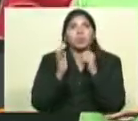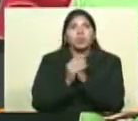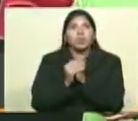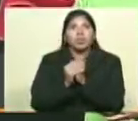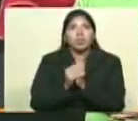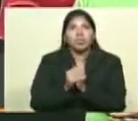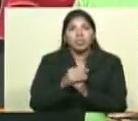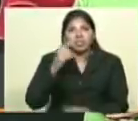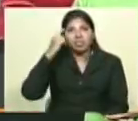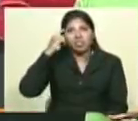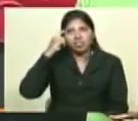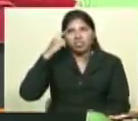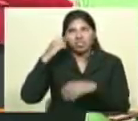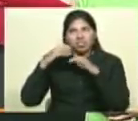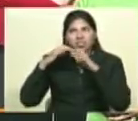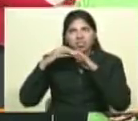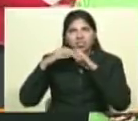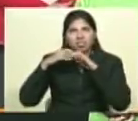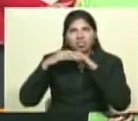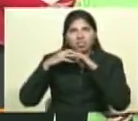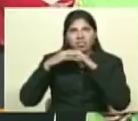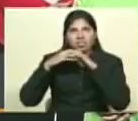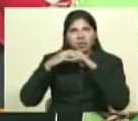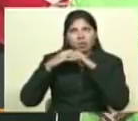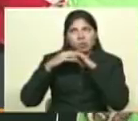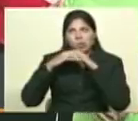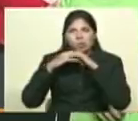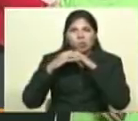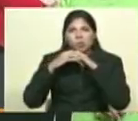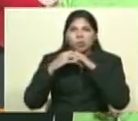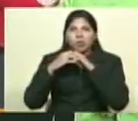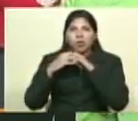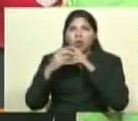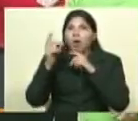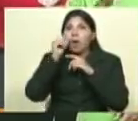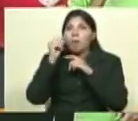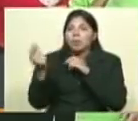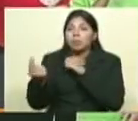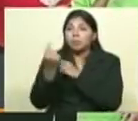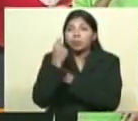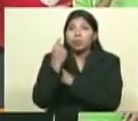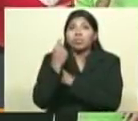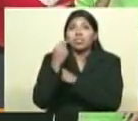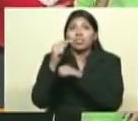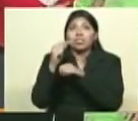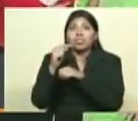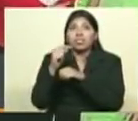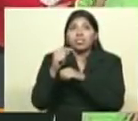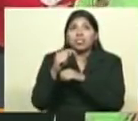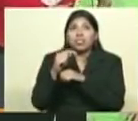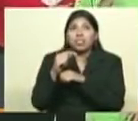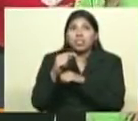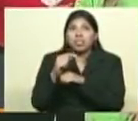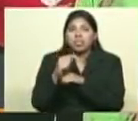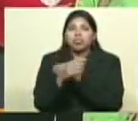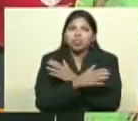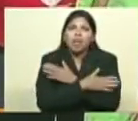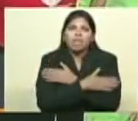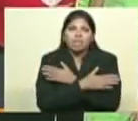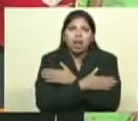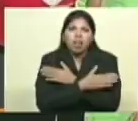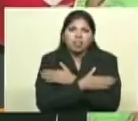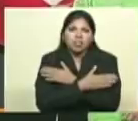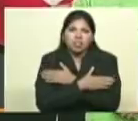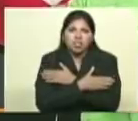dándole vueltas a la cabeza y no se le olvida lo que le dijo Robinson cuando se quitó los zapatos y le dijo, te felicito Ramos